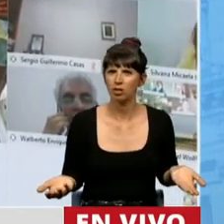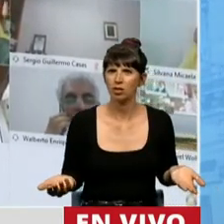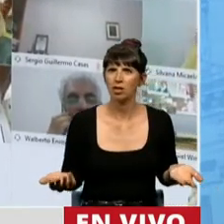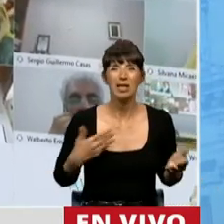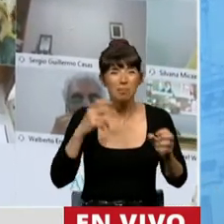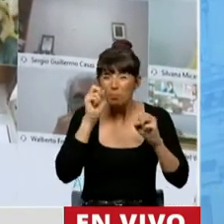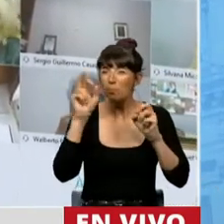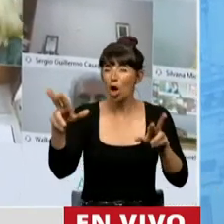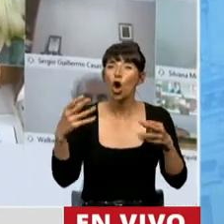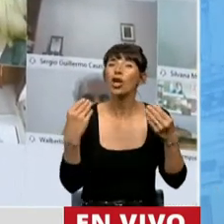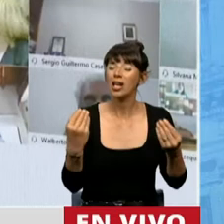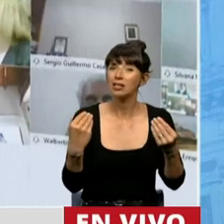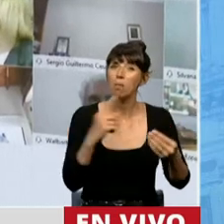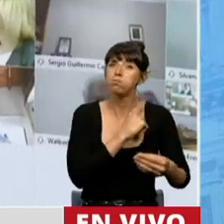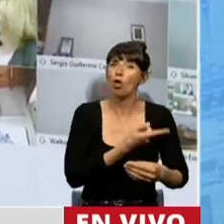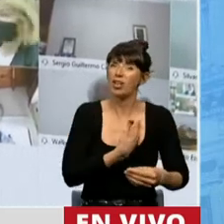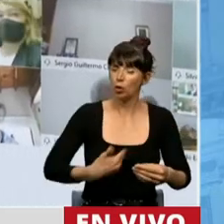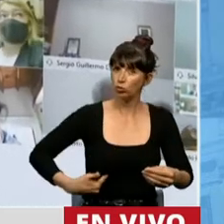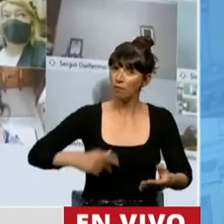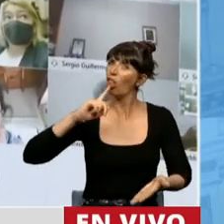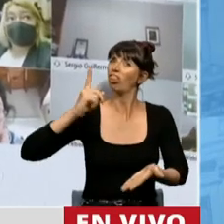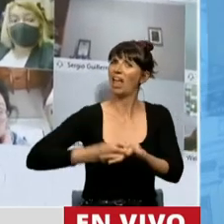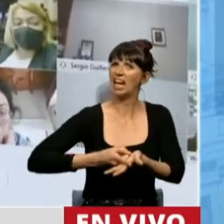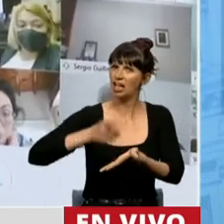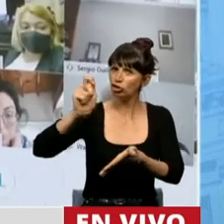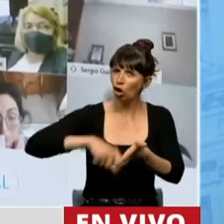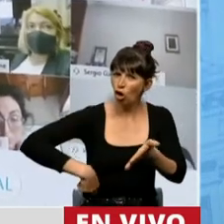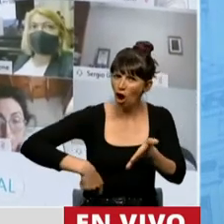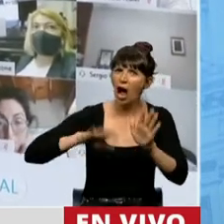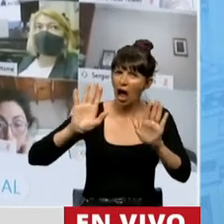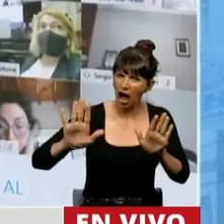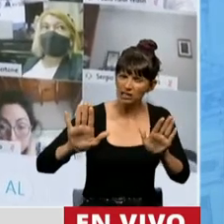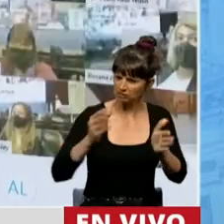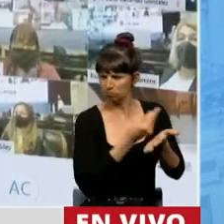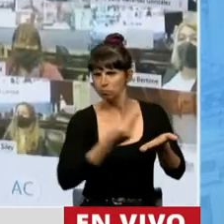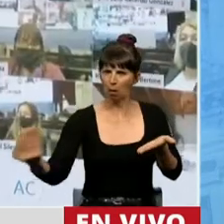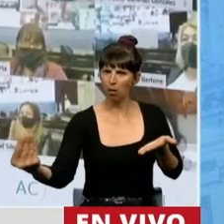Y mucho menos que por un decreto del Poder Ejecutivo Nacional se produzca ese desplazamiento.